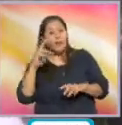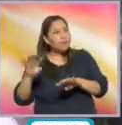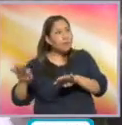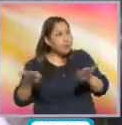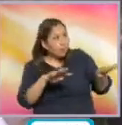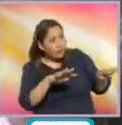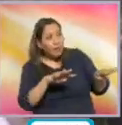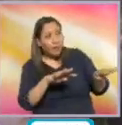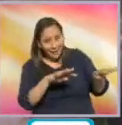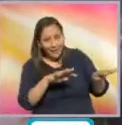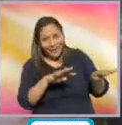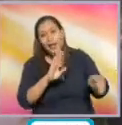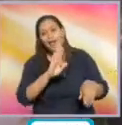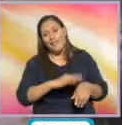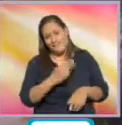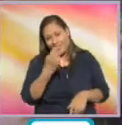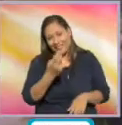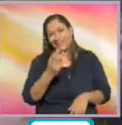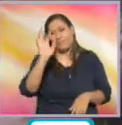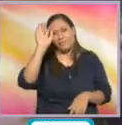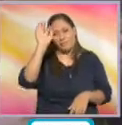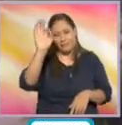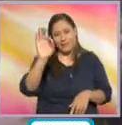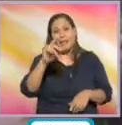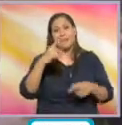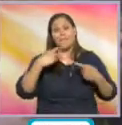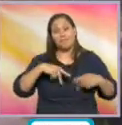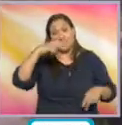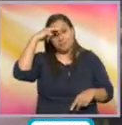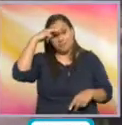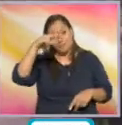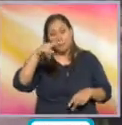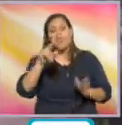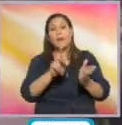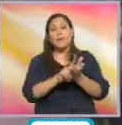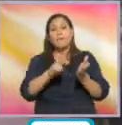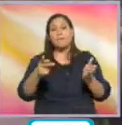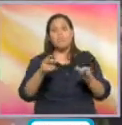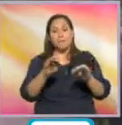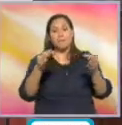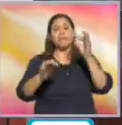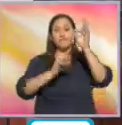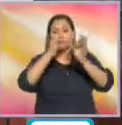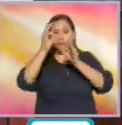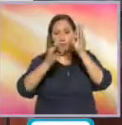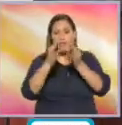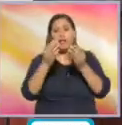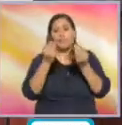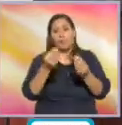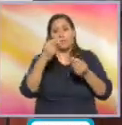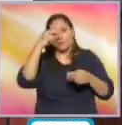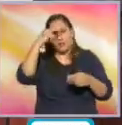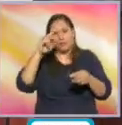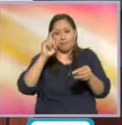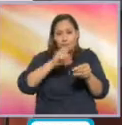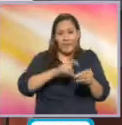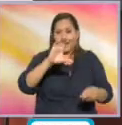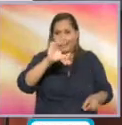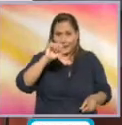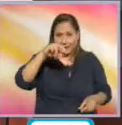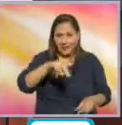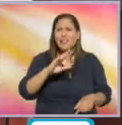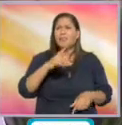atención y por esa razón, bueno, están los mexicanos en la prensa. Ajá. Hay muchos mexicanos en Cannes, pero ¿cuál es